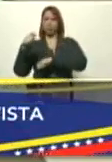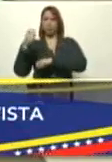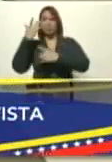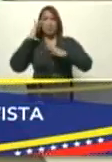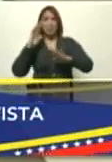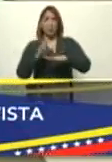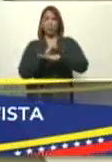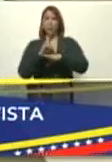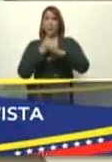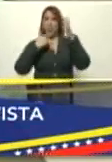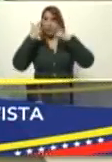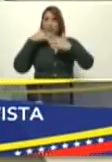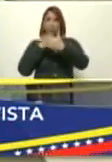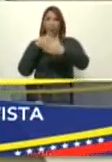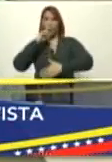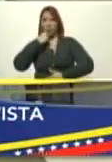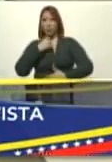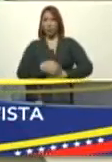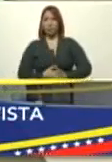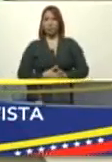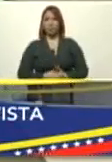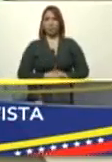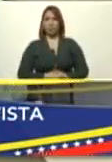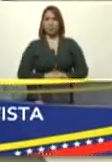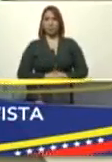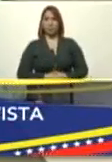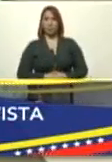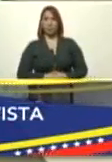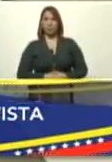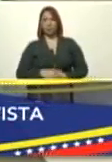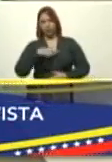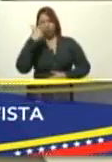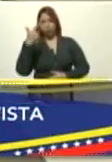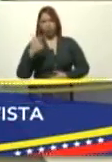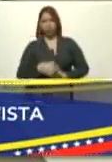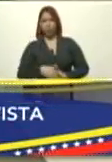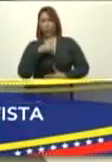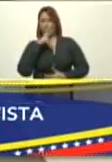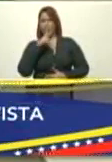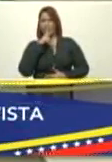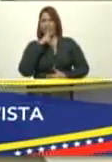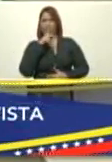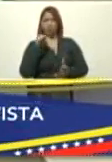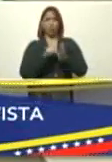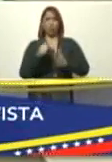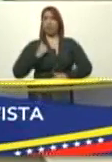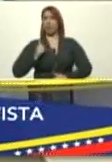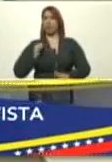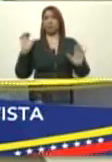utilizar Chávez contra Rusia ahora. Cobardes y claudicantes, donde estén.